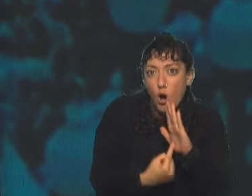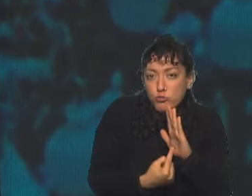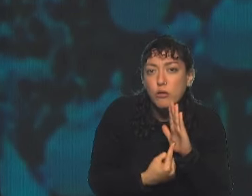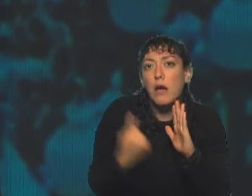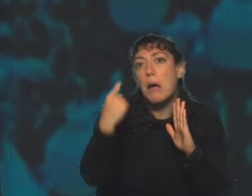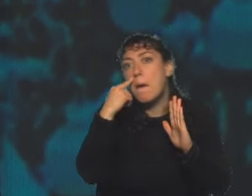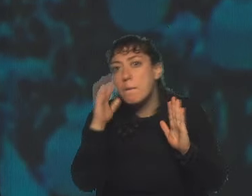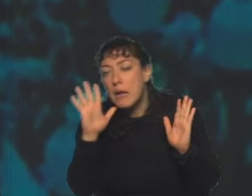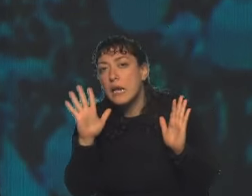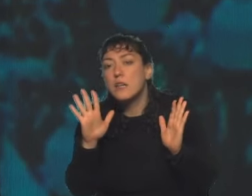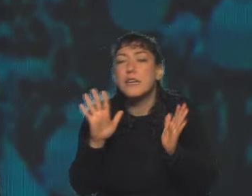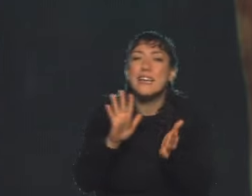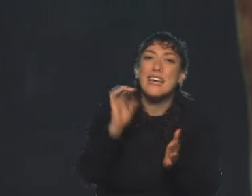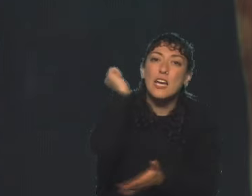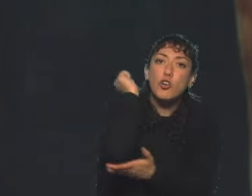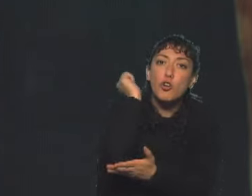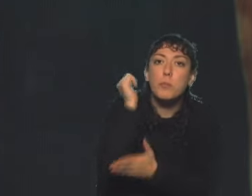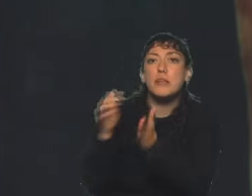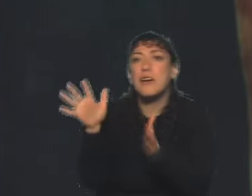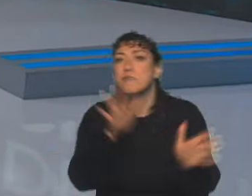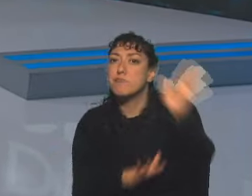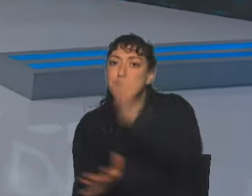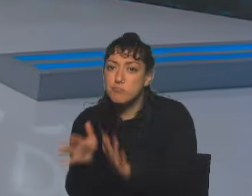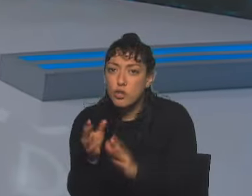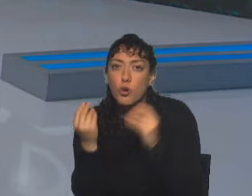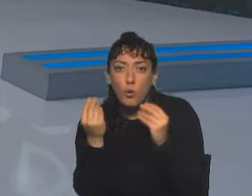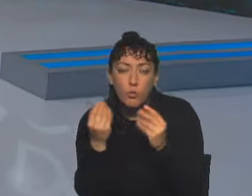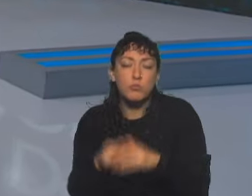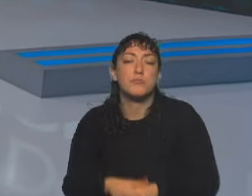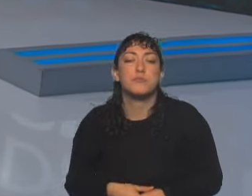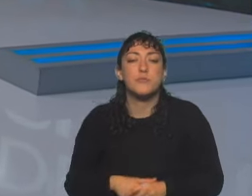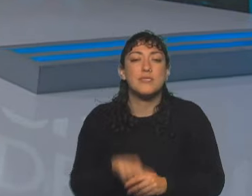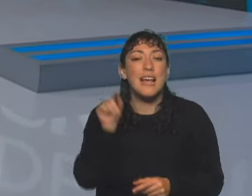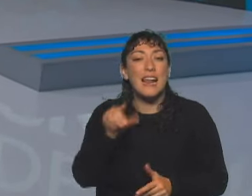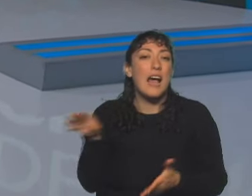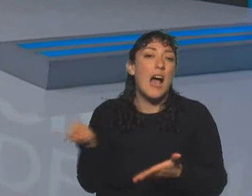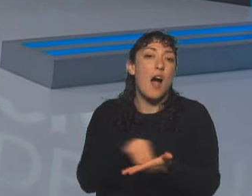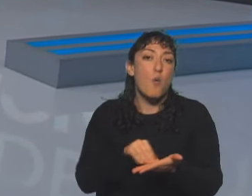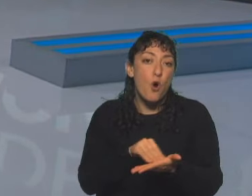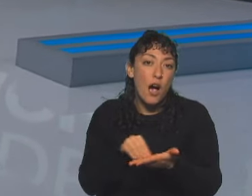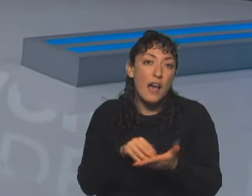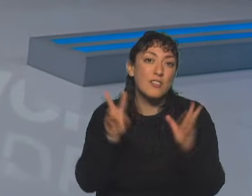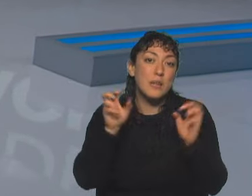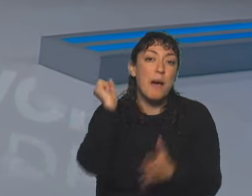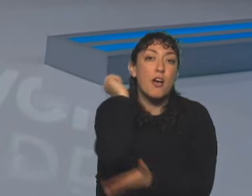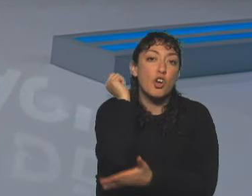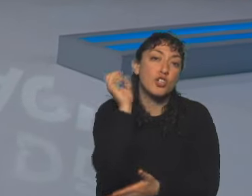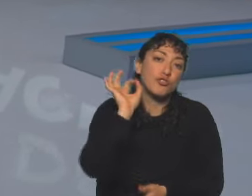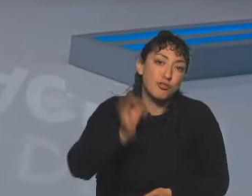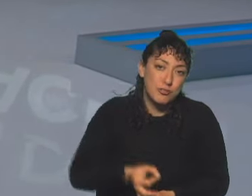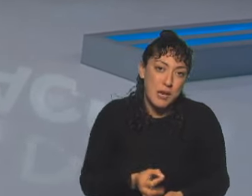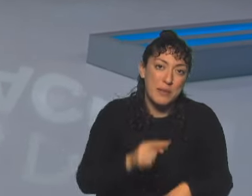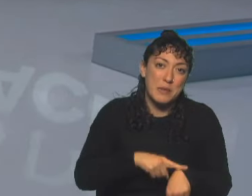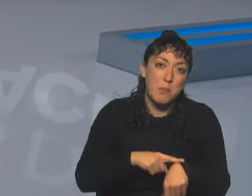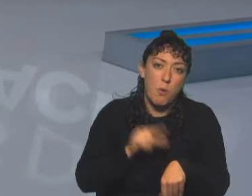de ver cómo se encarrilaba la economía. Sí. Pero como él, a pesar de ser abogado, conocía de cuestiones económicas, al poco tiempo